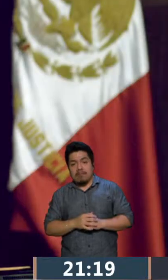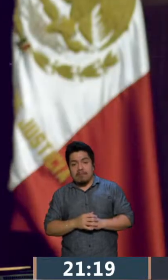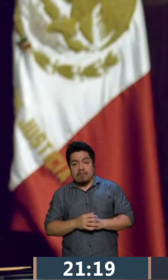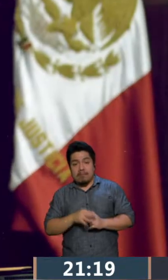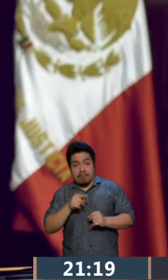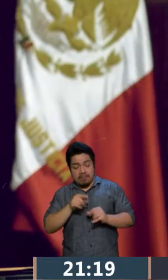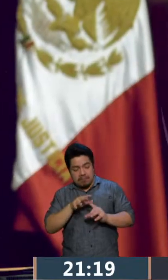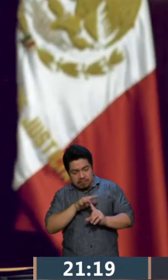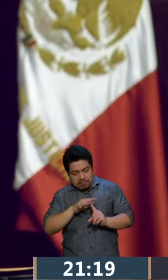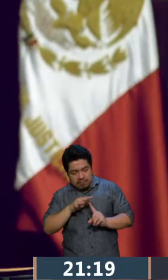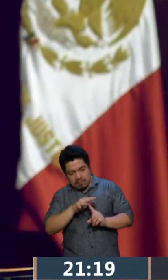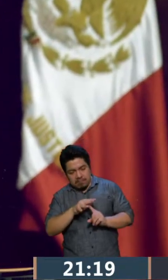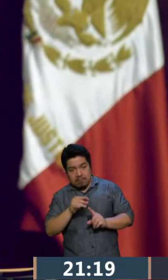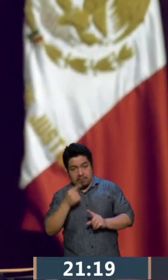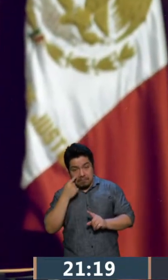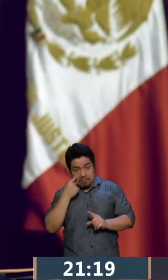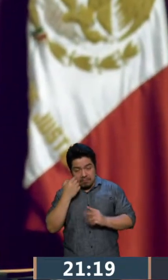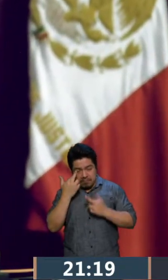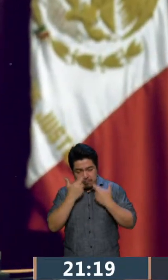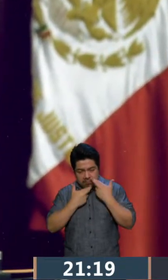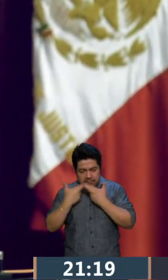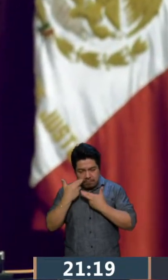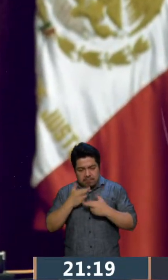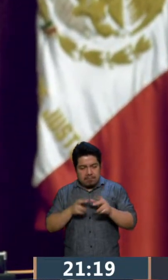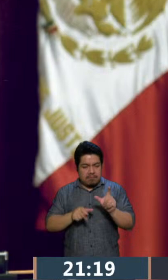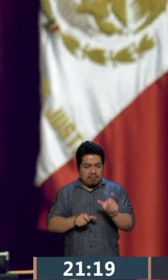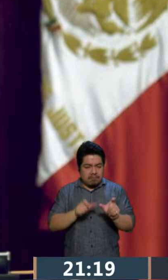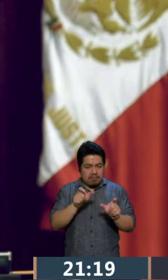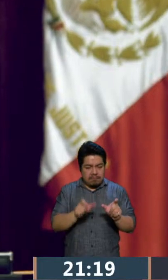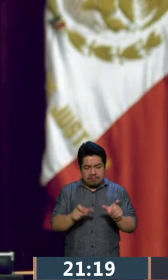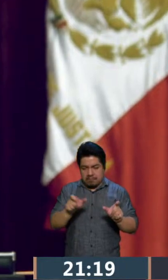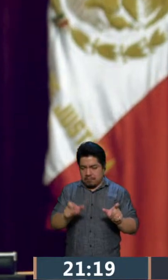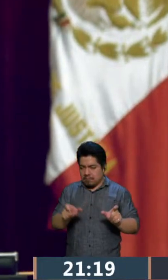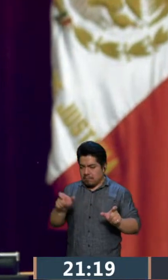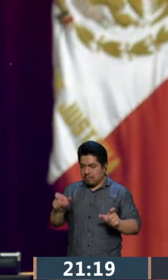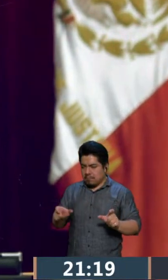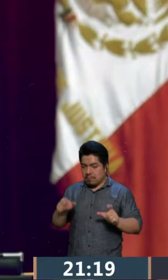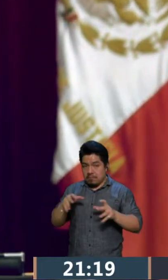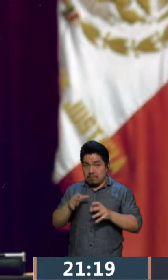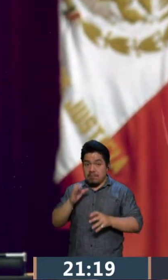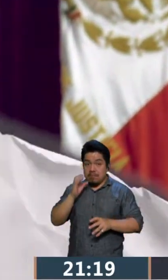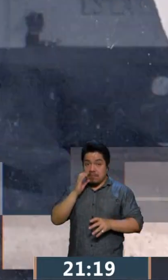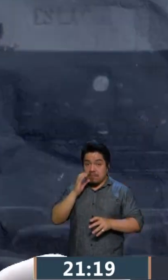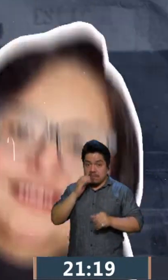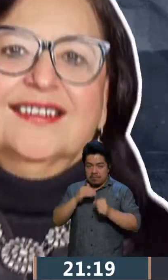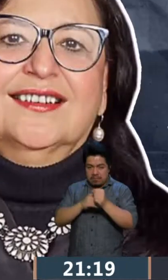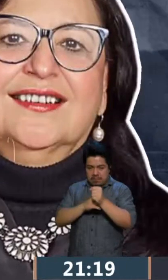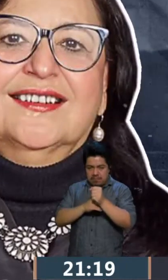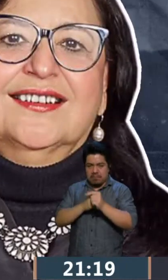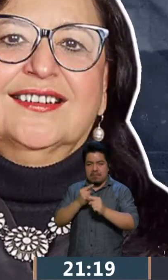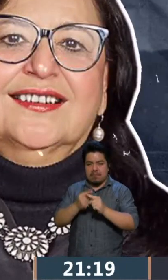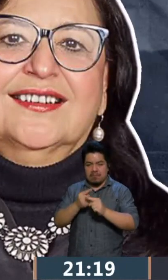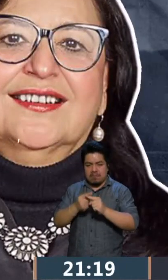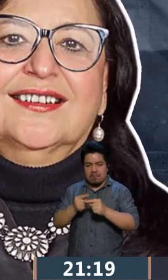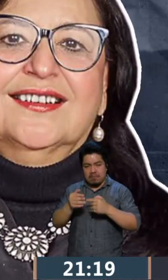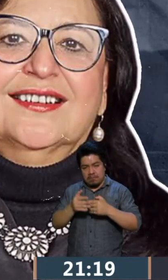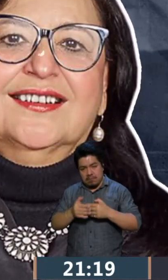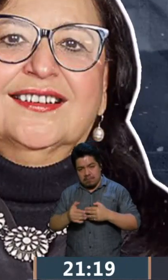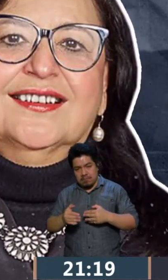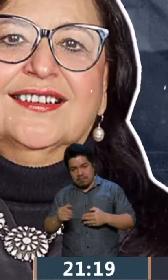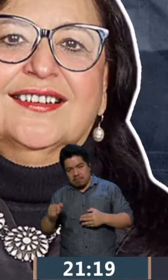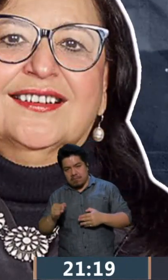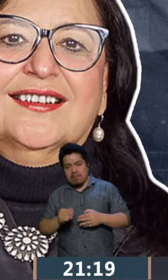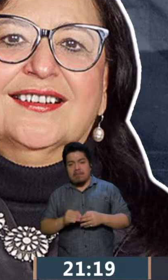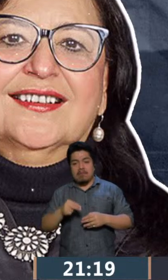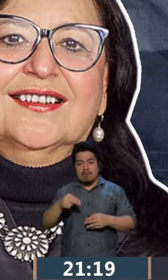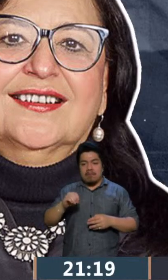En ese contexto es pertinente revisar los perfiles de los principales actores de esta cena secreta. A lo largo de su carrera